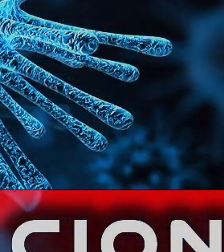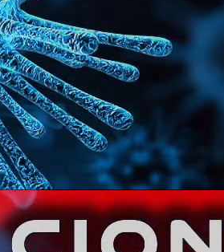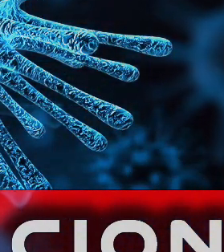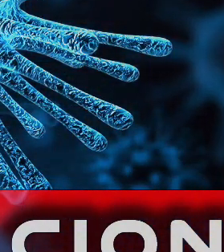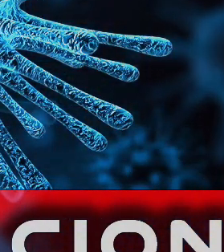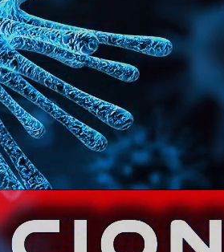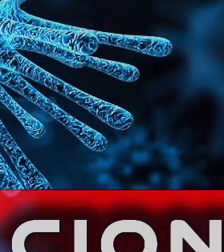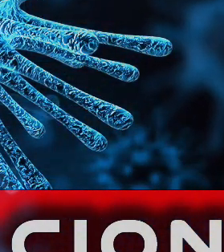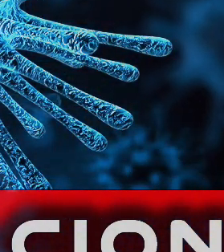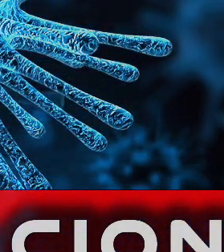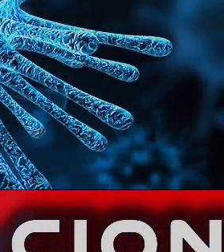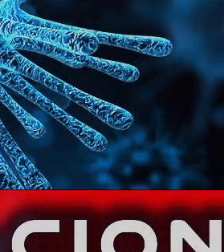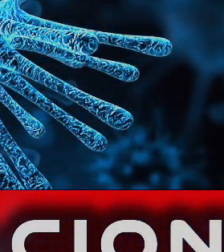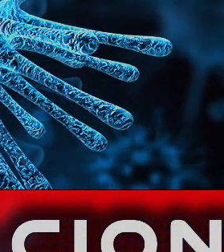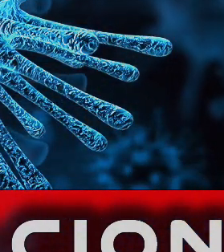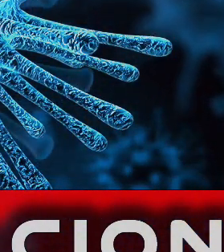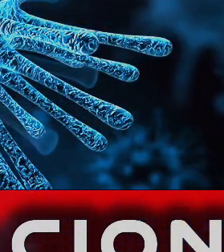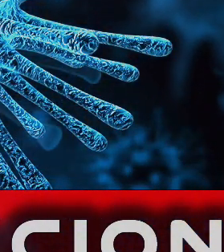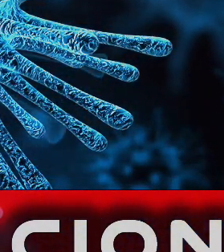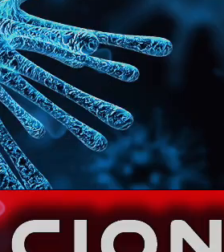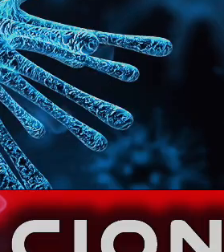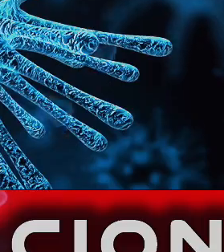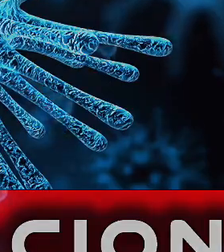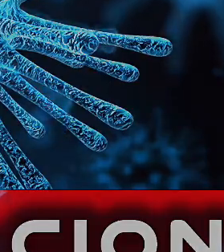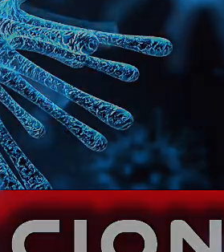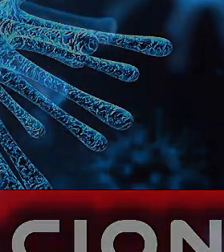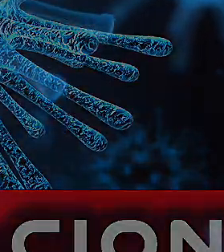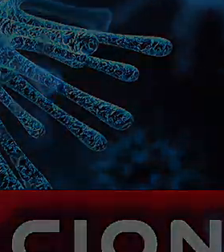reporten como y 19 y vacunación